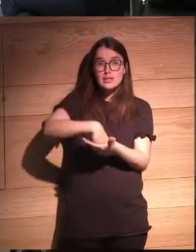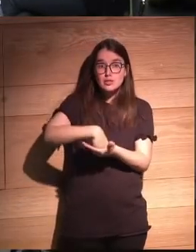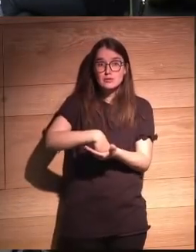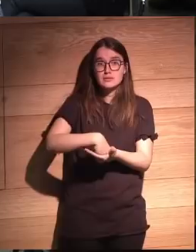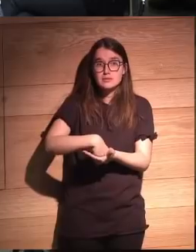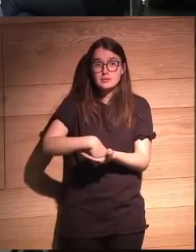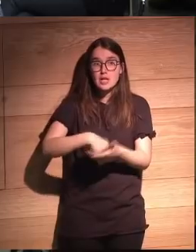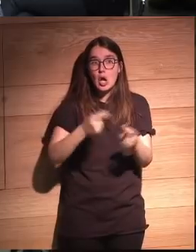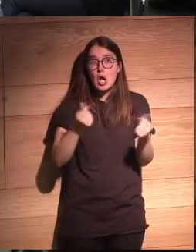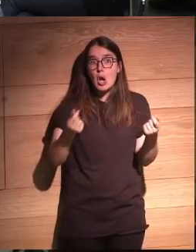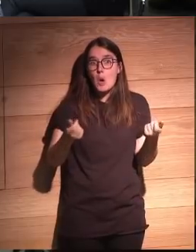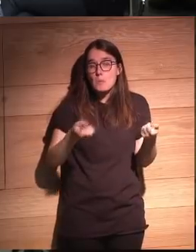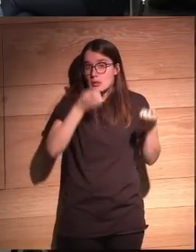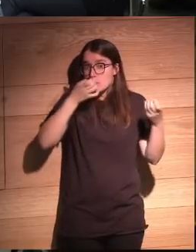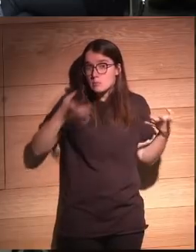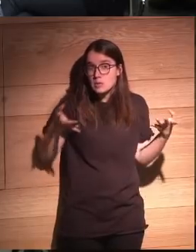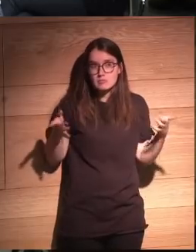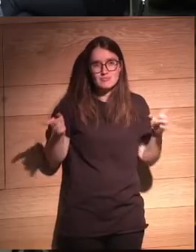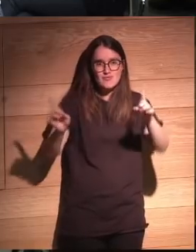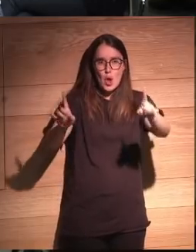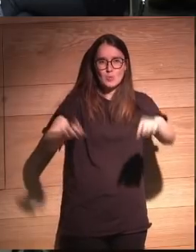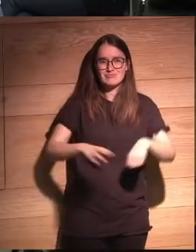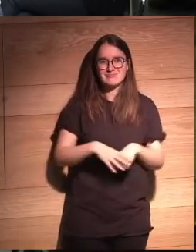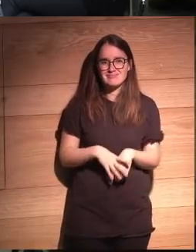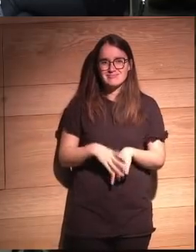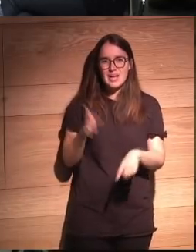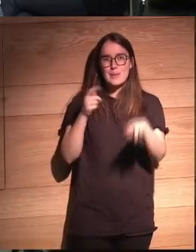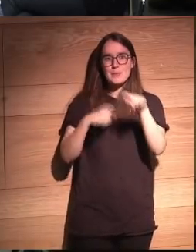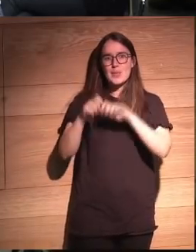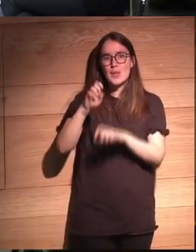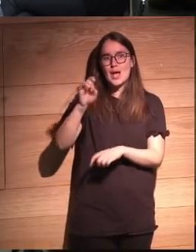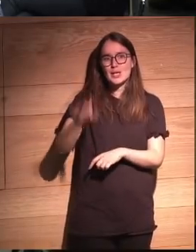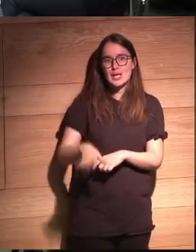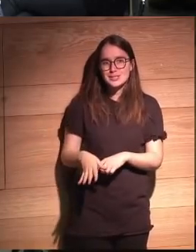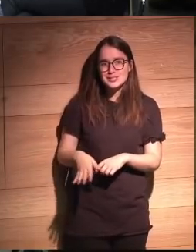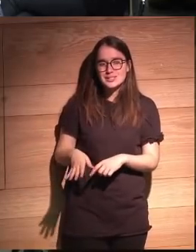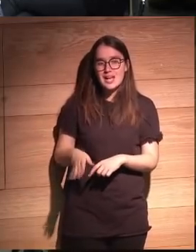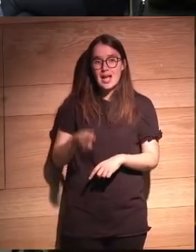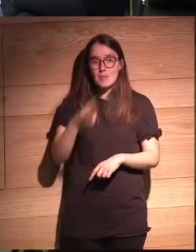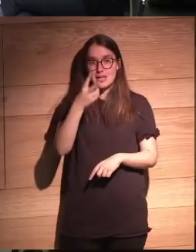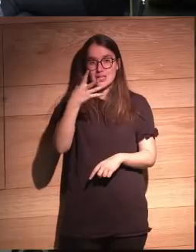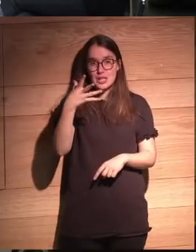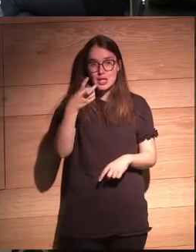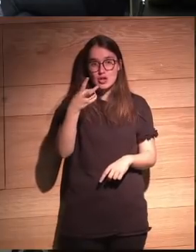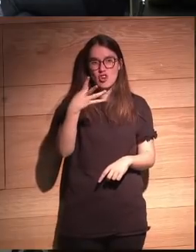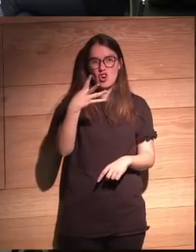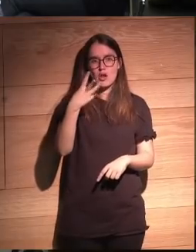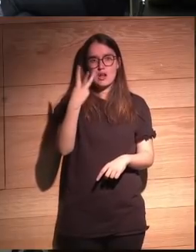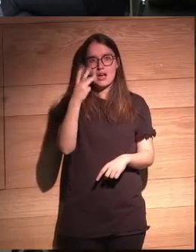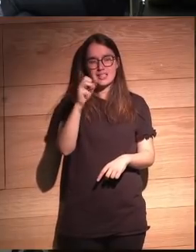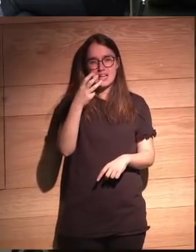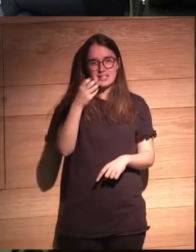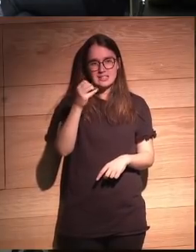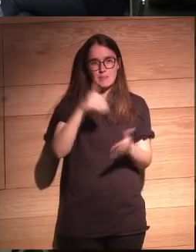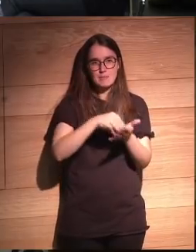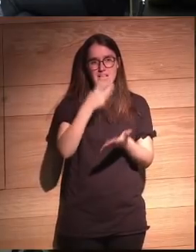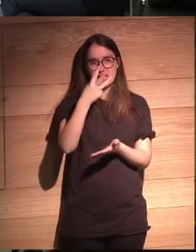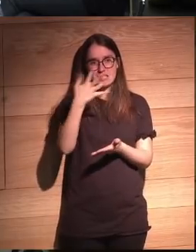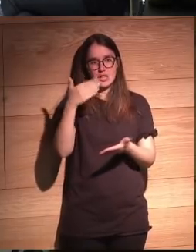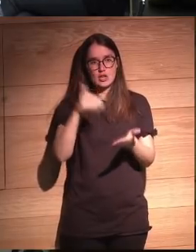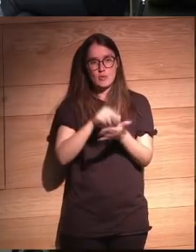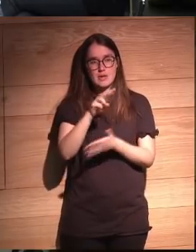viviendas a un precio asequible? No. Están vendiendo esas viviendas a 25, a 30.000 y a 35.000